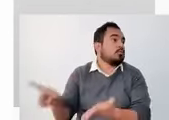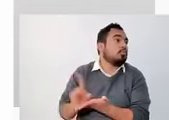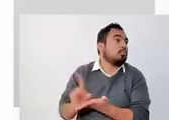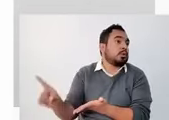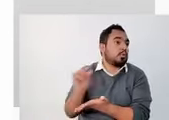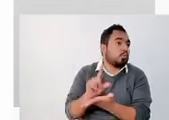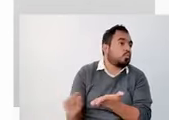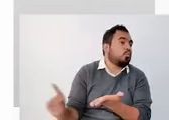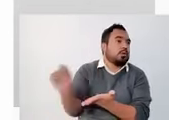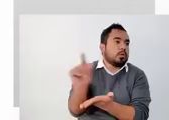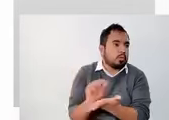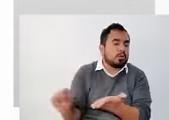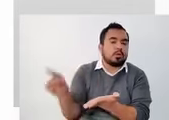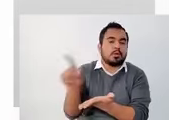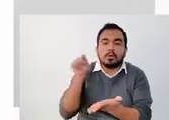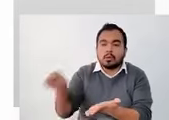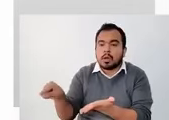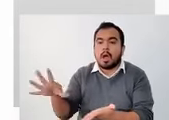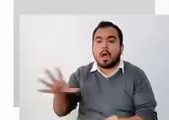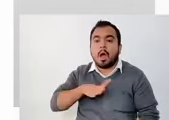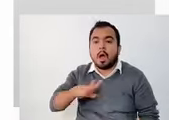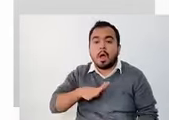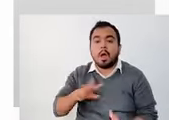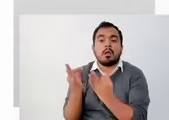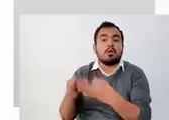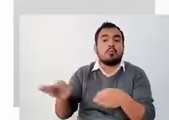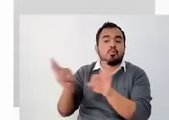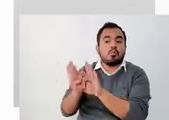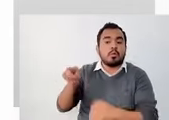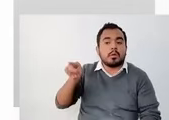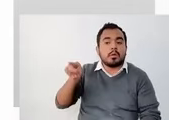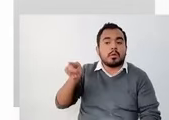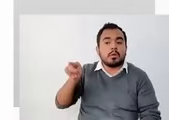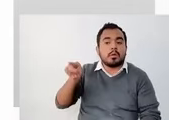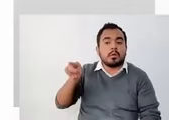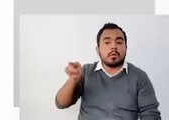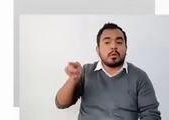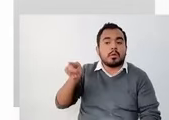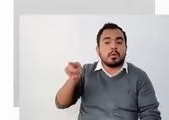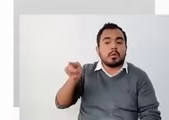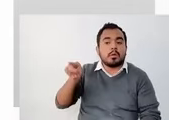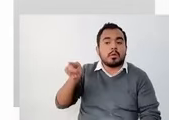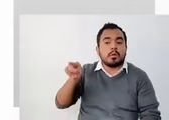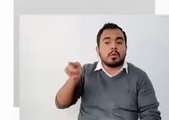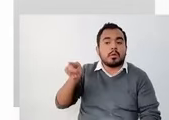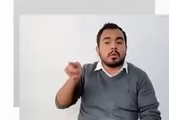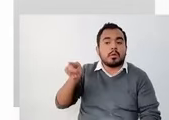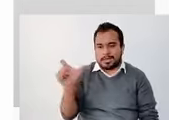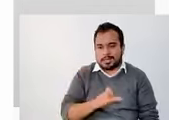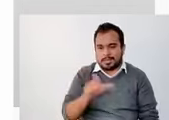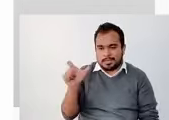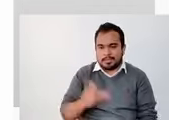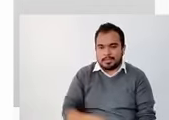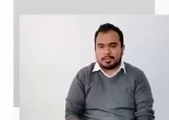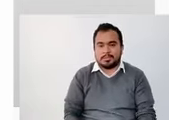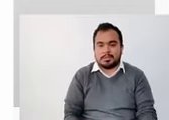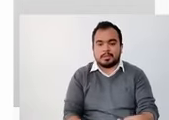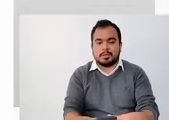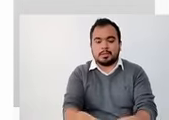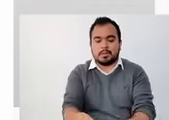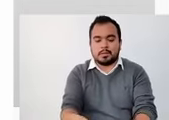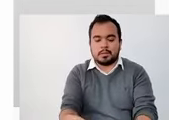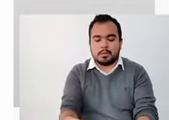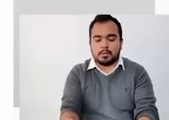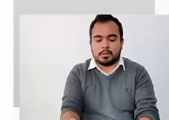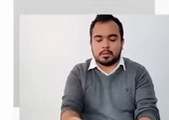ver, Twitter es muy importante, ex ahora mismo, pero desde luego no me parece que en un país en el que hemos